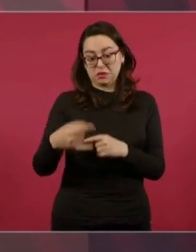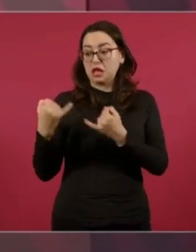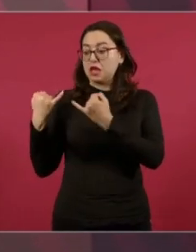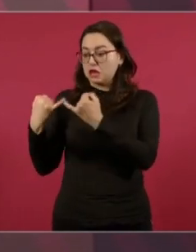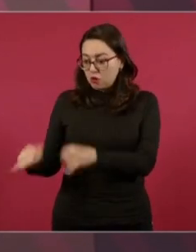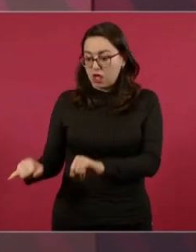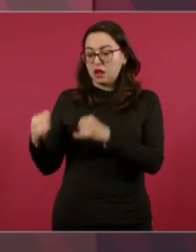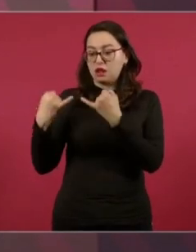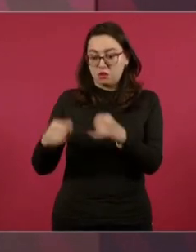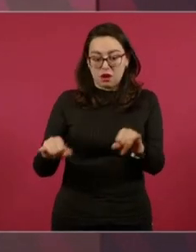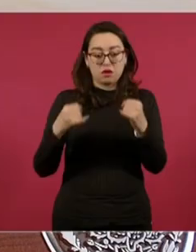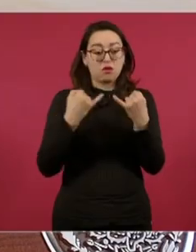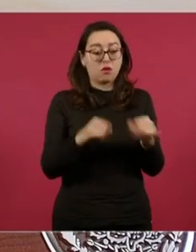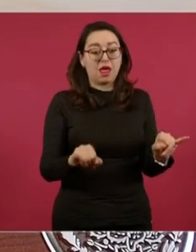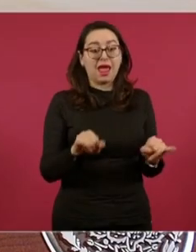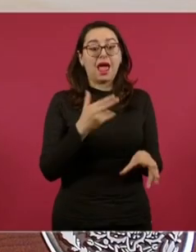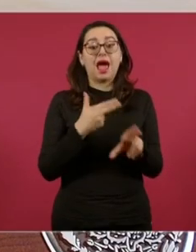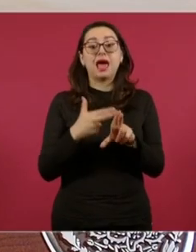porque no se puede.